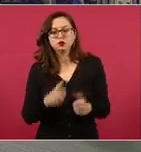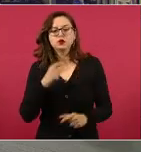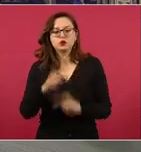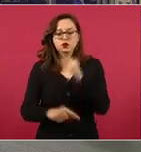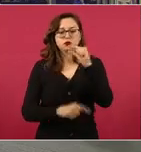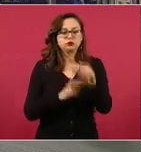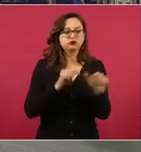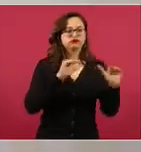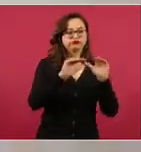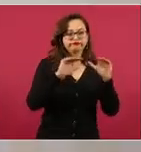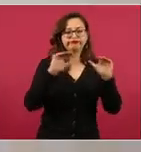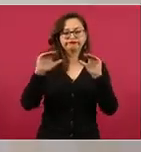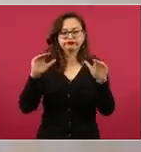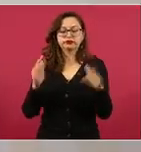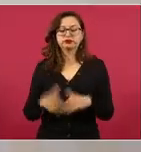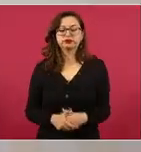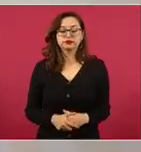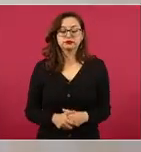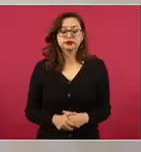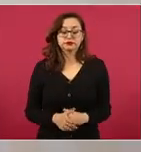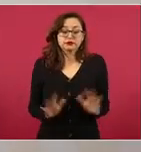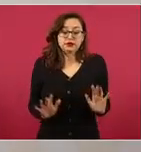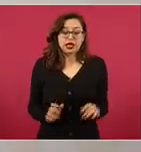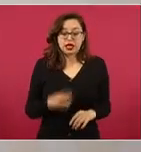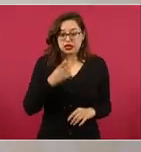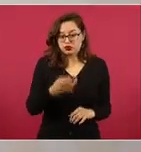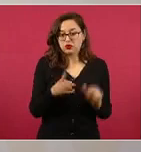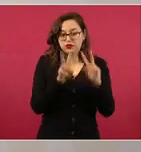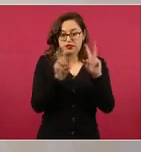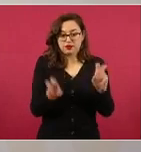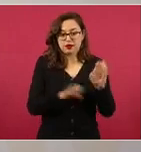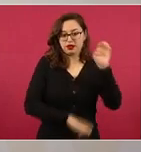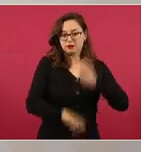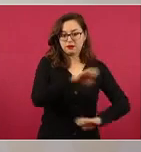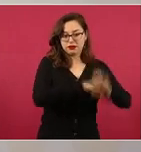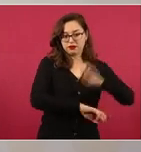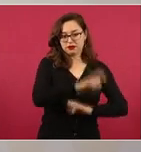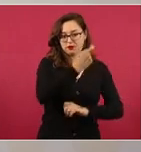tenemos mucha inversión pública.